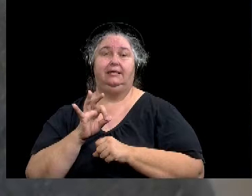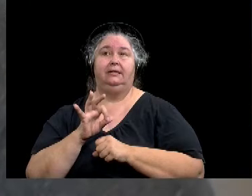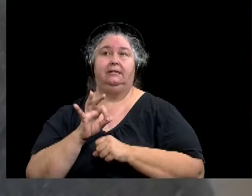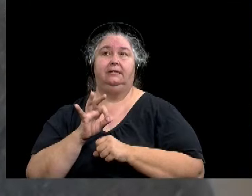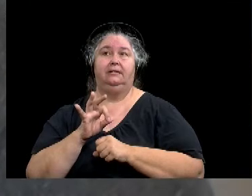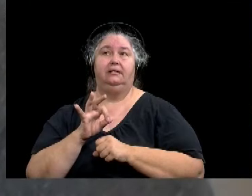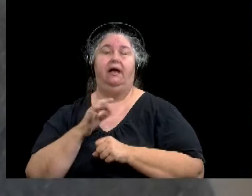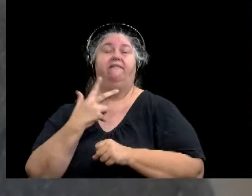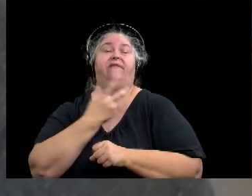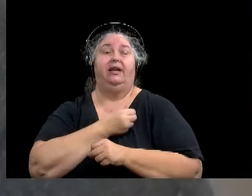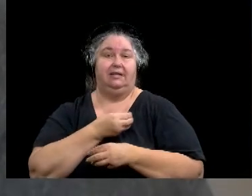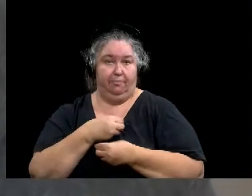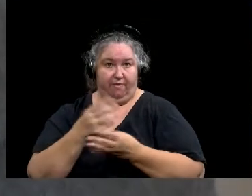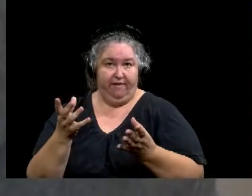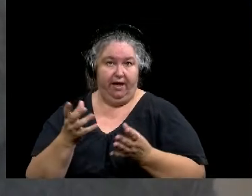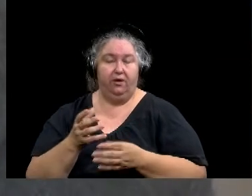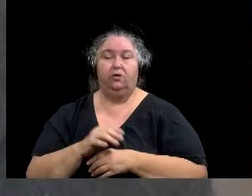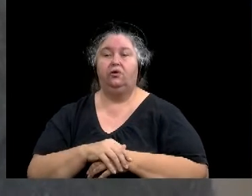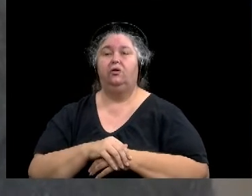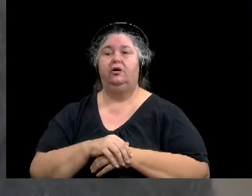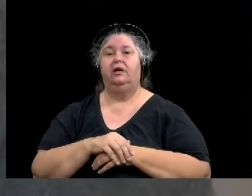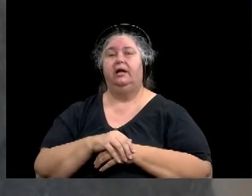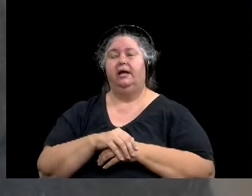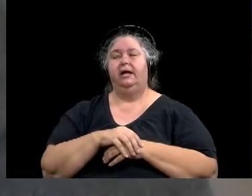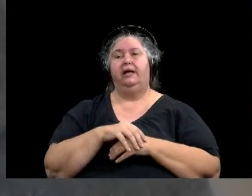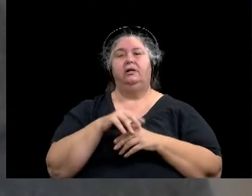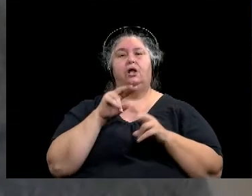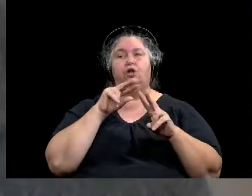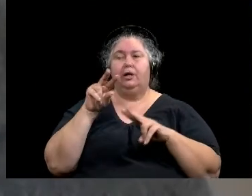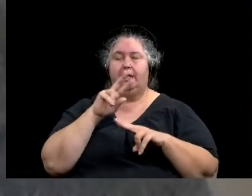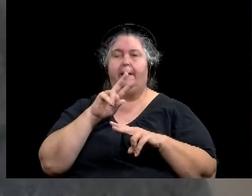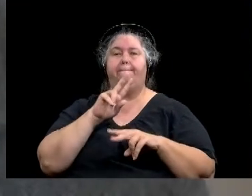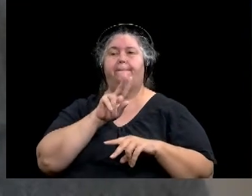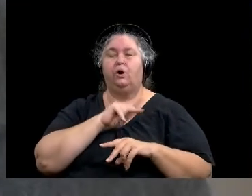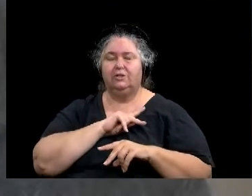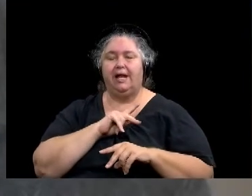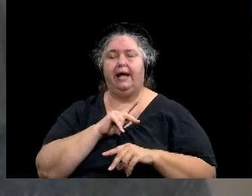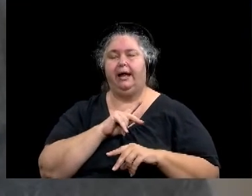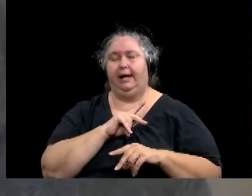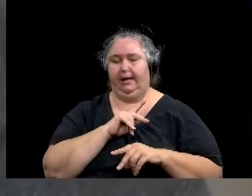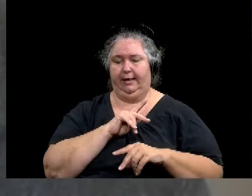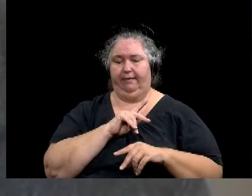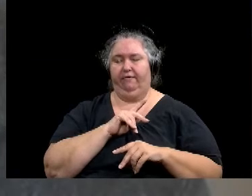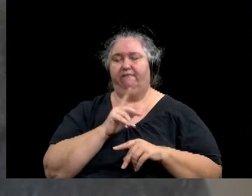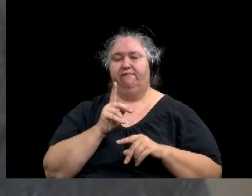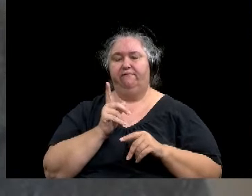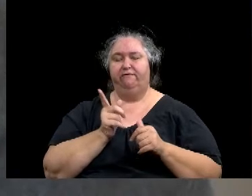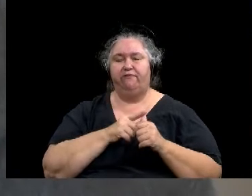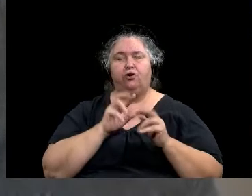vamos a jugar turismos personales y personas